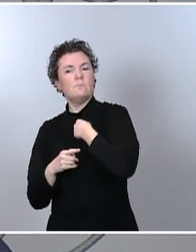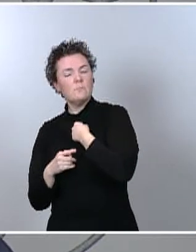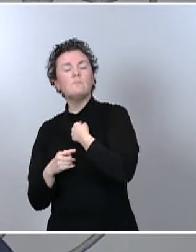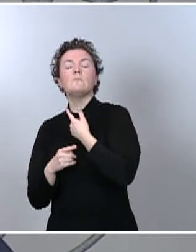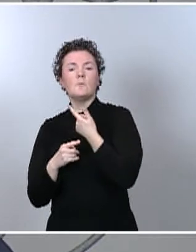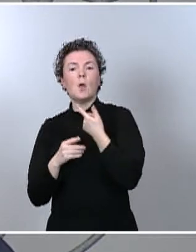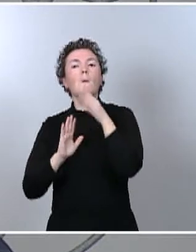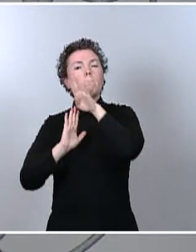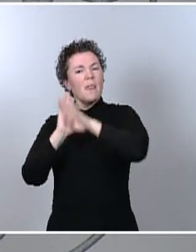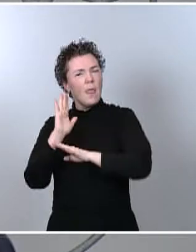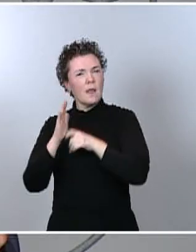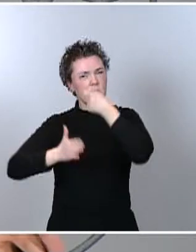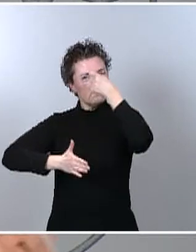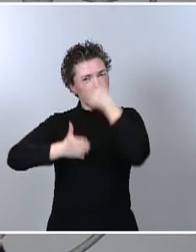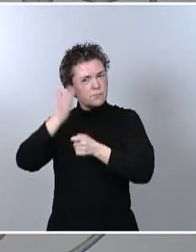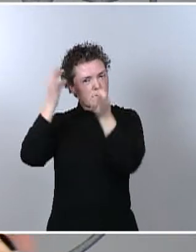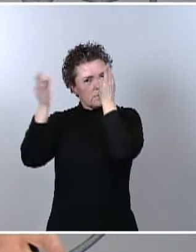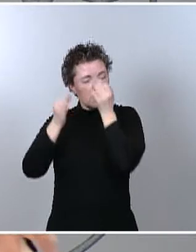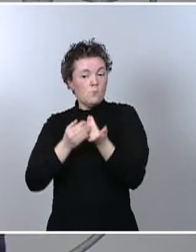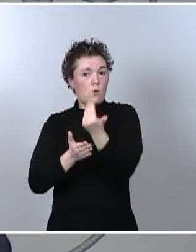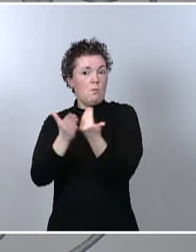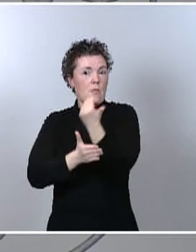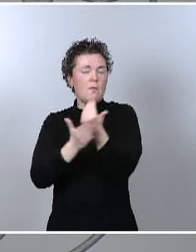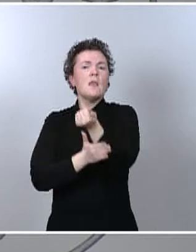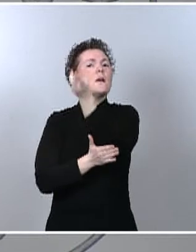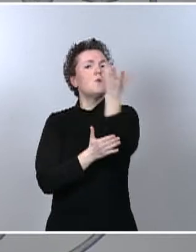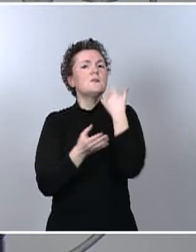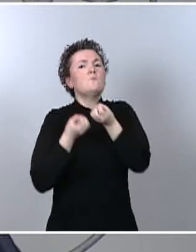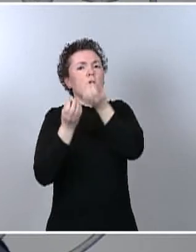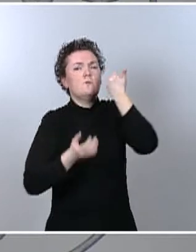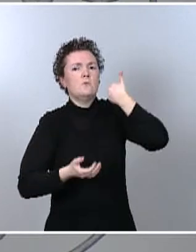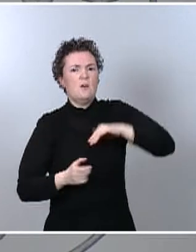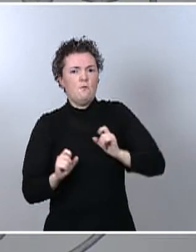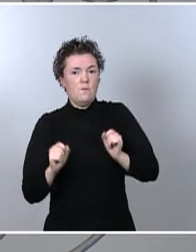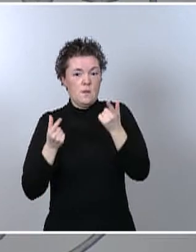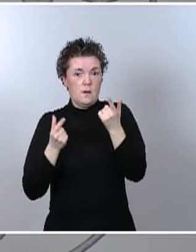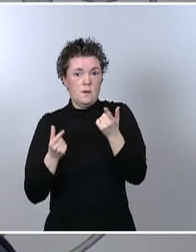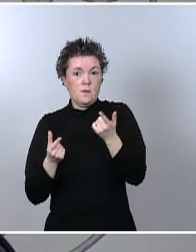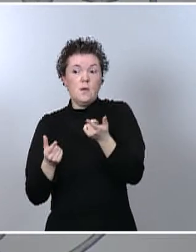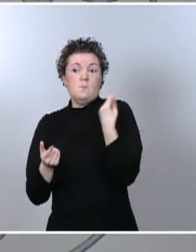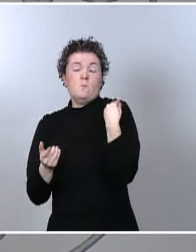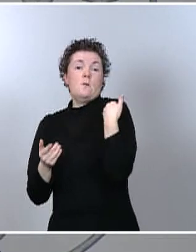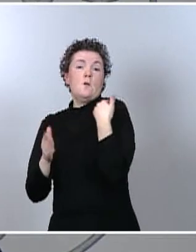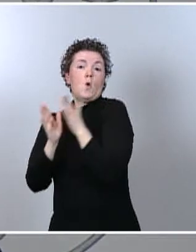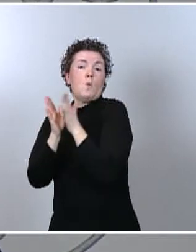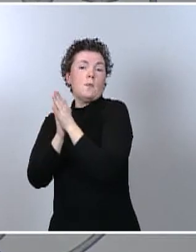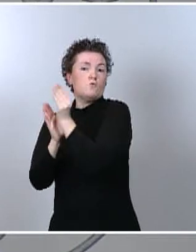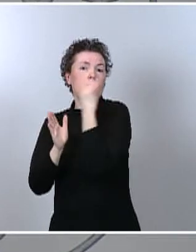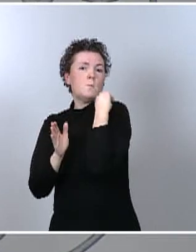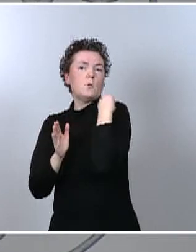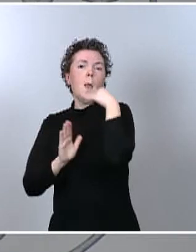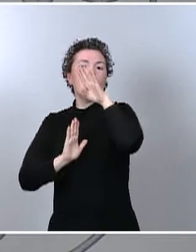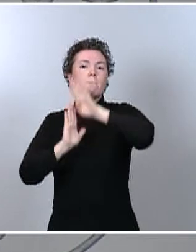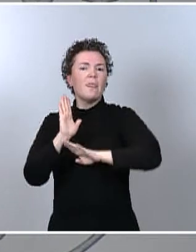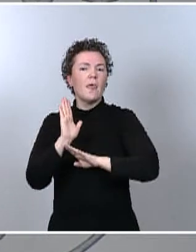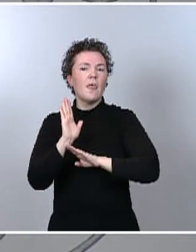en esta para enfrentarnos a la segunda ola. Todos sabemos que cuanto antes se reaccione, mucho mejor. Y, por tanto, muchos de ellos ya